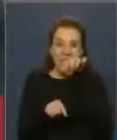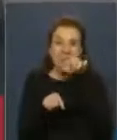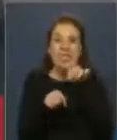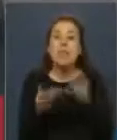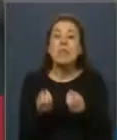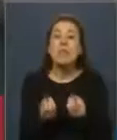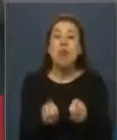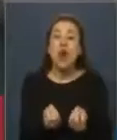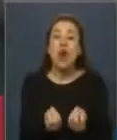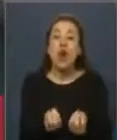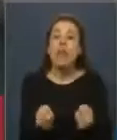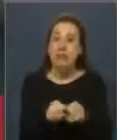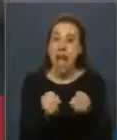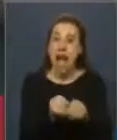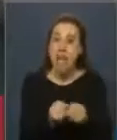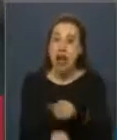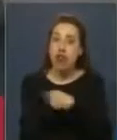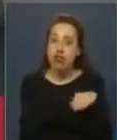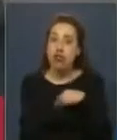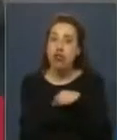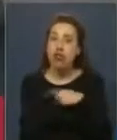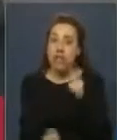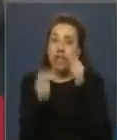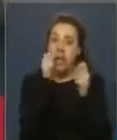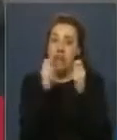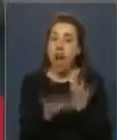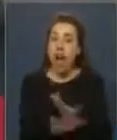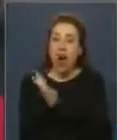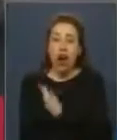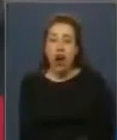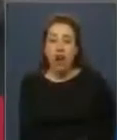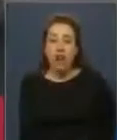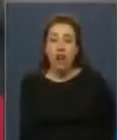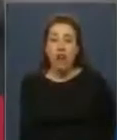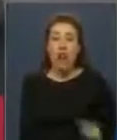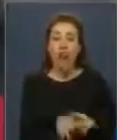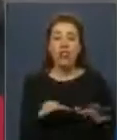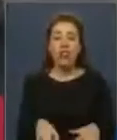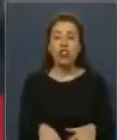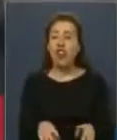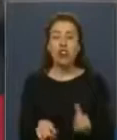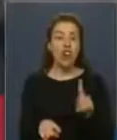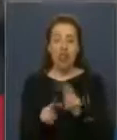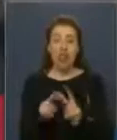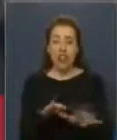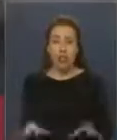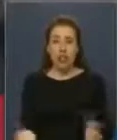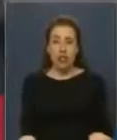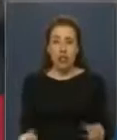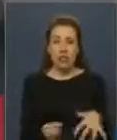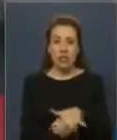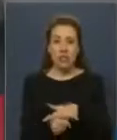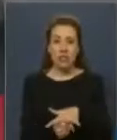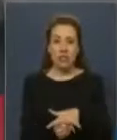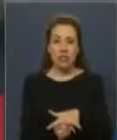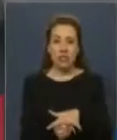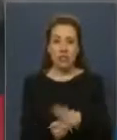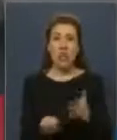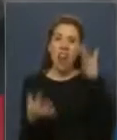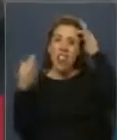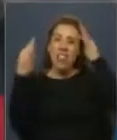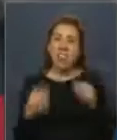lo que ha hecho es dañarnos, exponernos, y tenemos un gobierno que ha actuado con negligencia ante esta situación, que ha